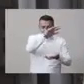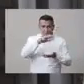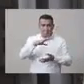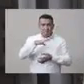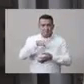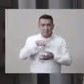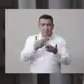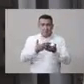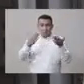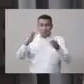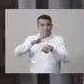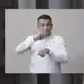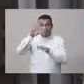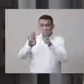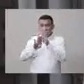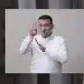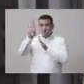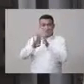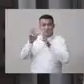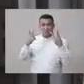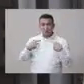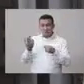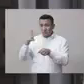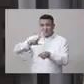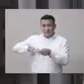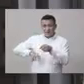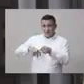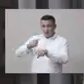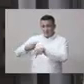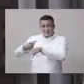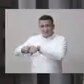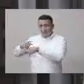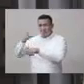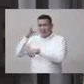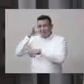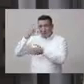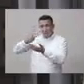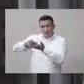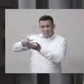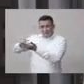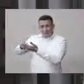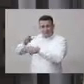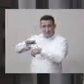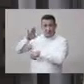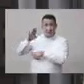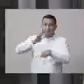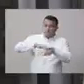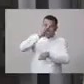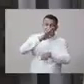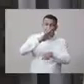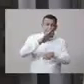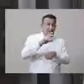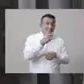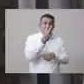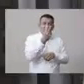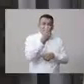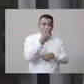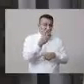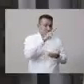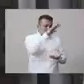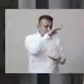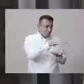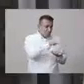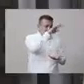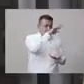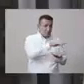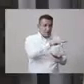adicionales en la Secretaría de Salud, 16 más en el Instituto Mexicano del Seguro Social y 6 en